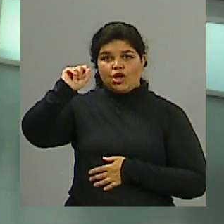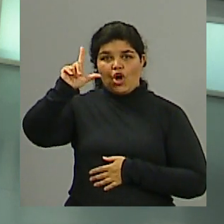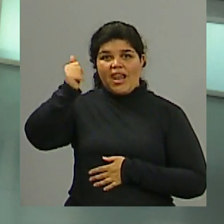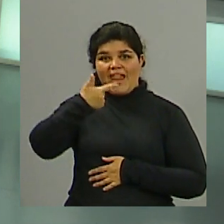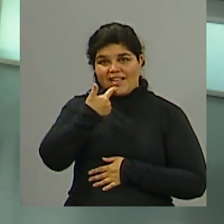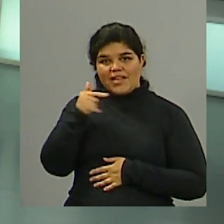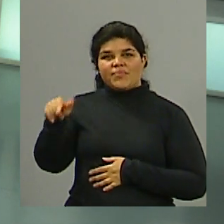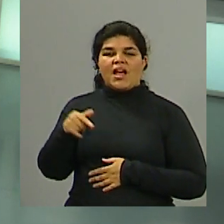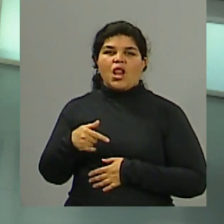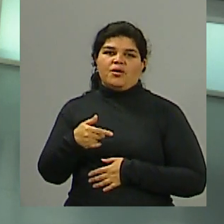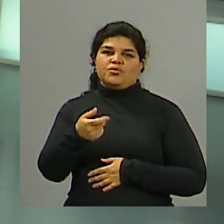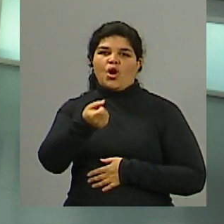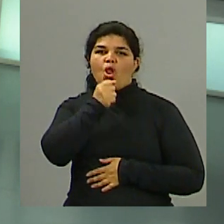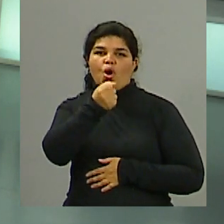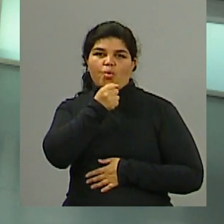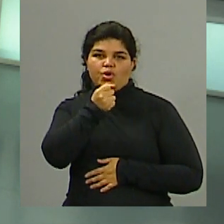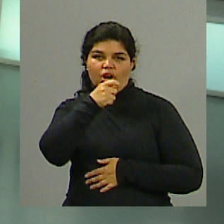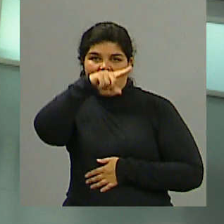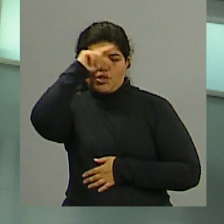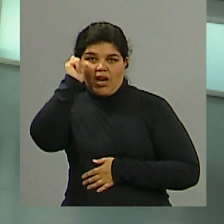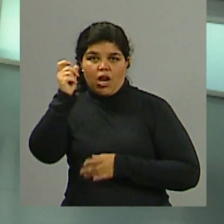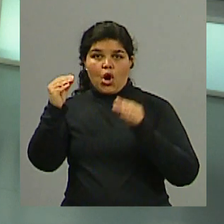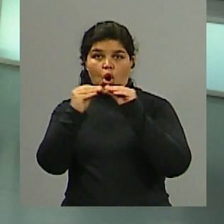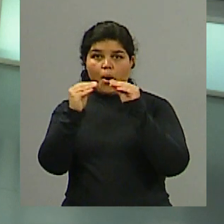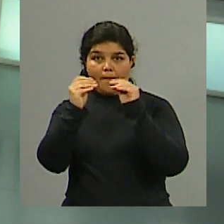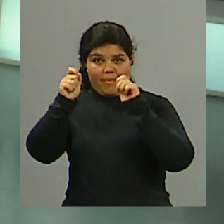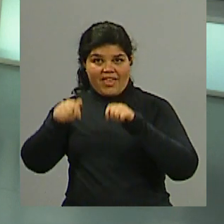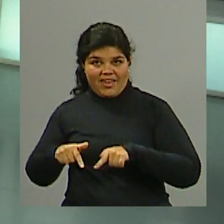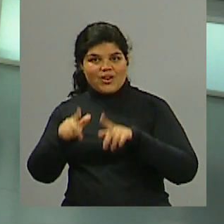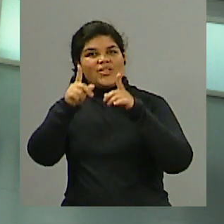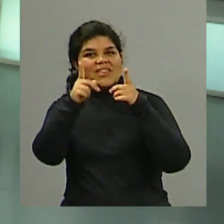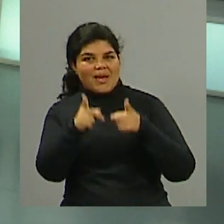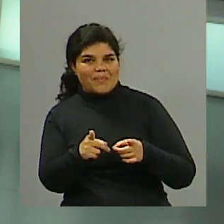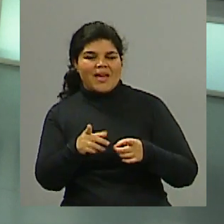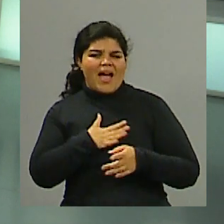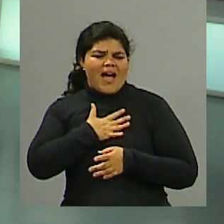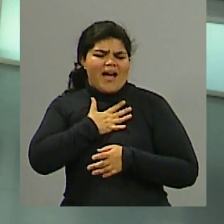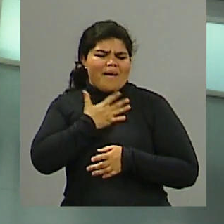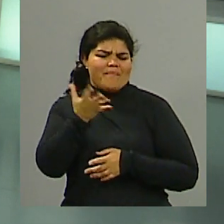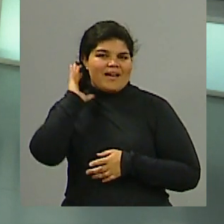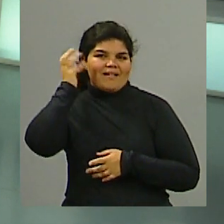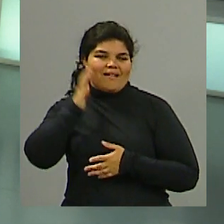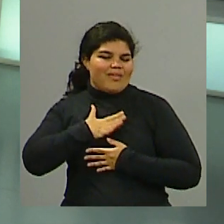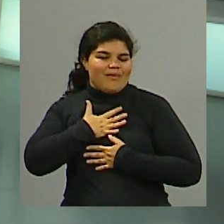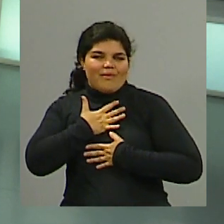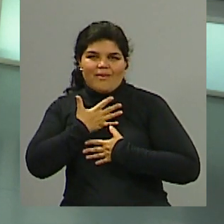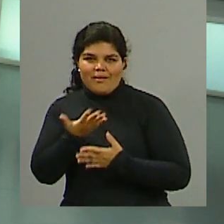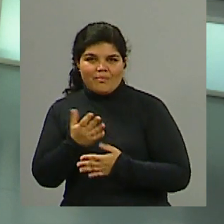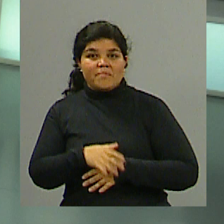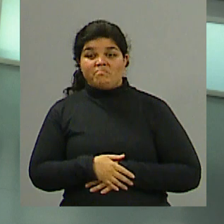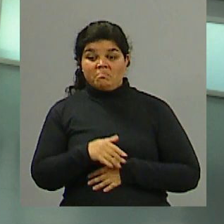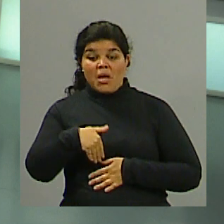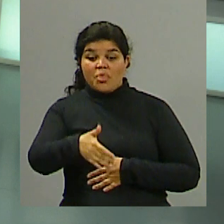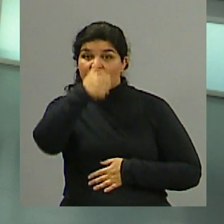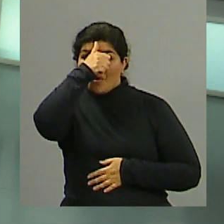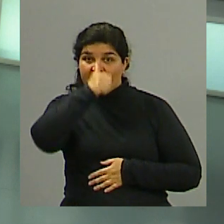locutor nacional, es nuestro compañero de canal y es amante de la radio. Y justamente es por eso, porque este domingo